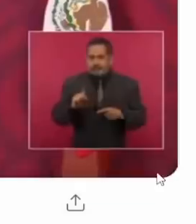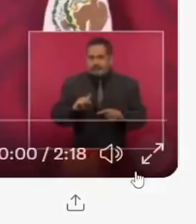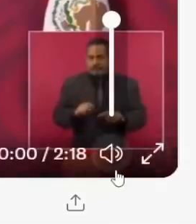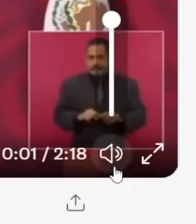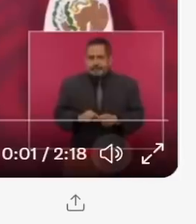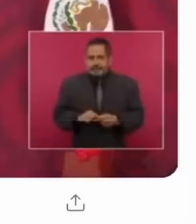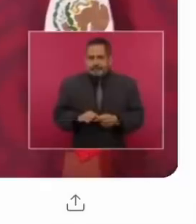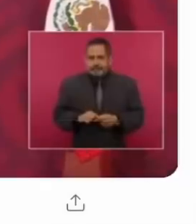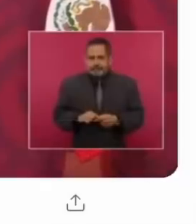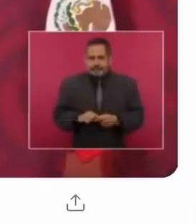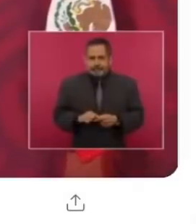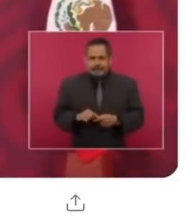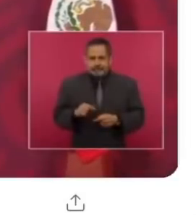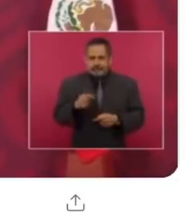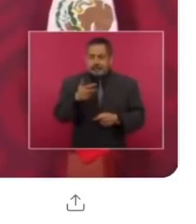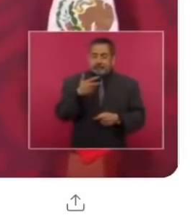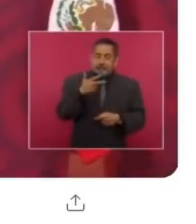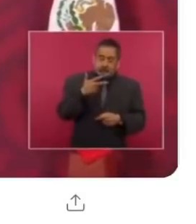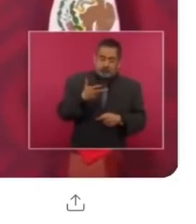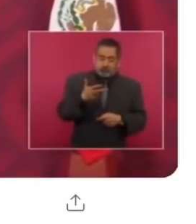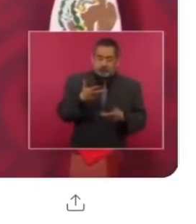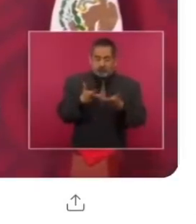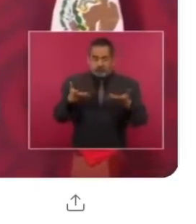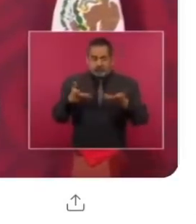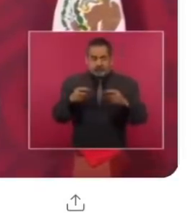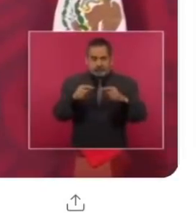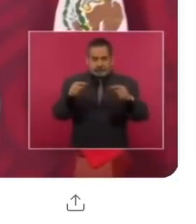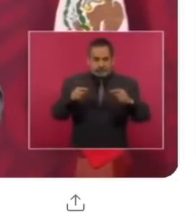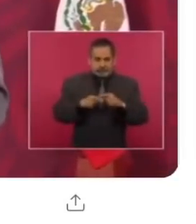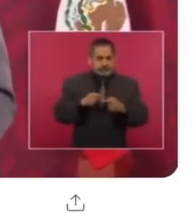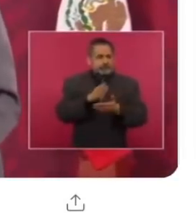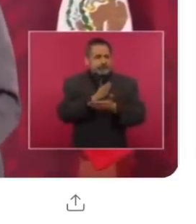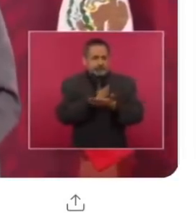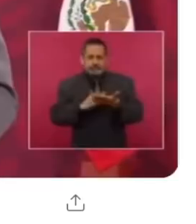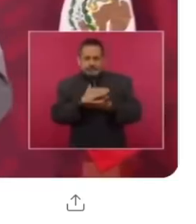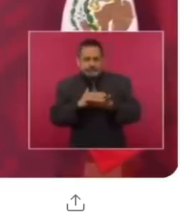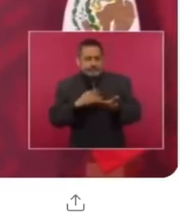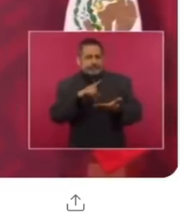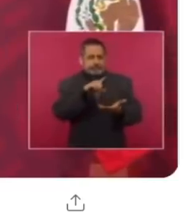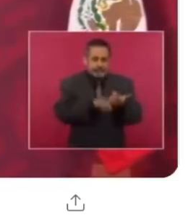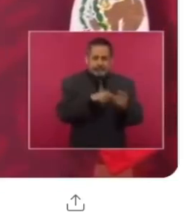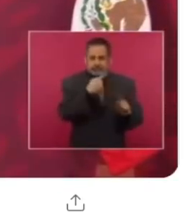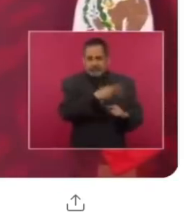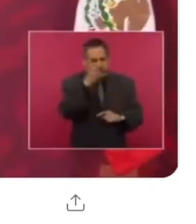8 hectáreas es todo el terreno luego se dividió el tiene nada más